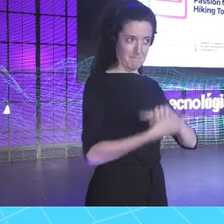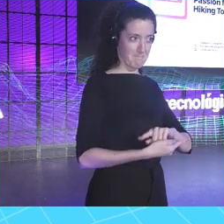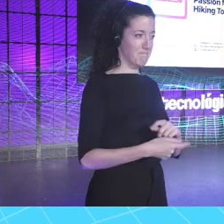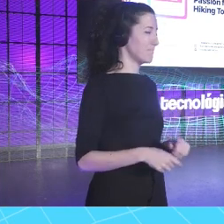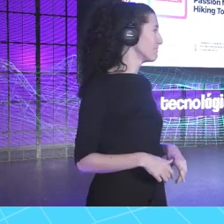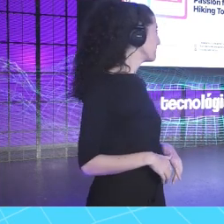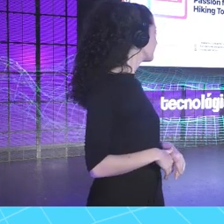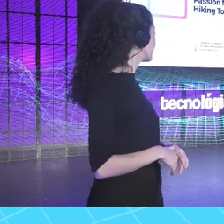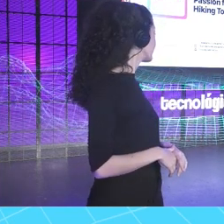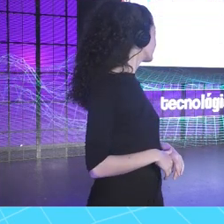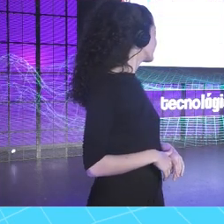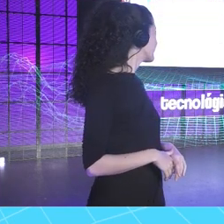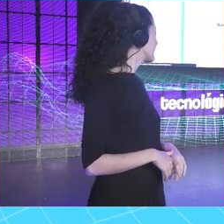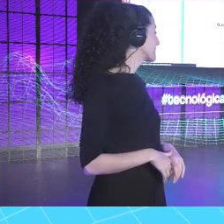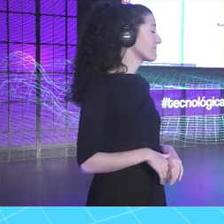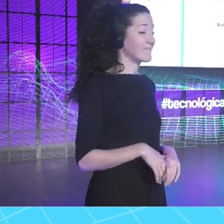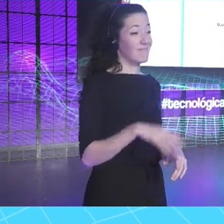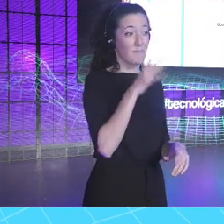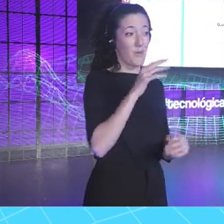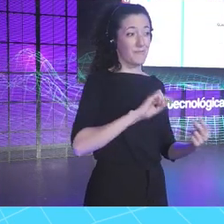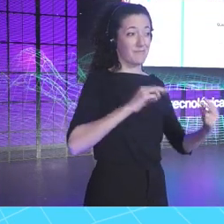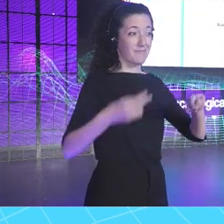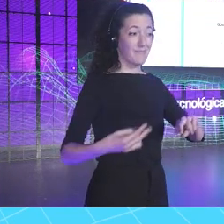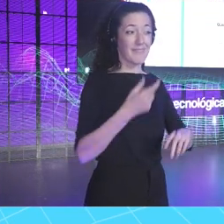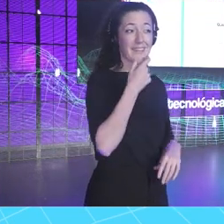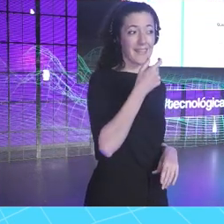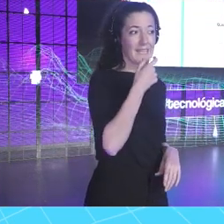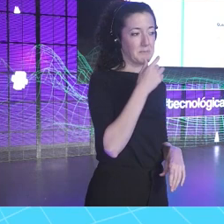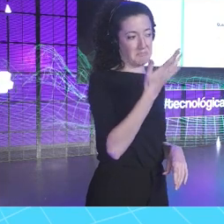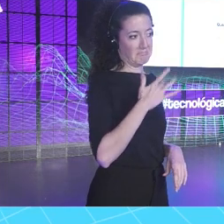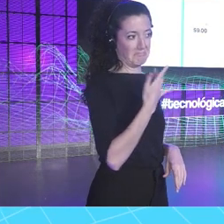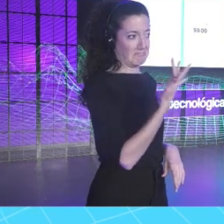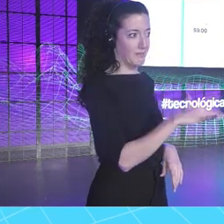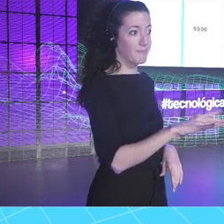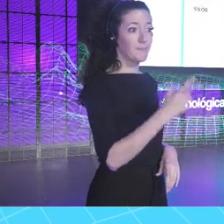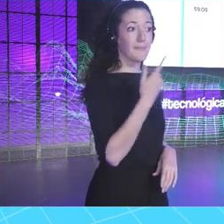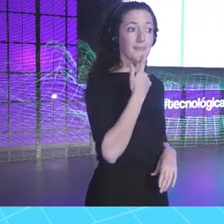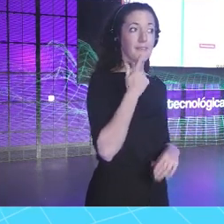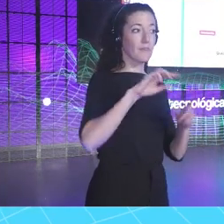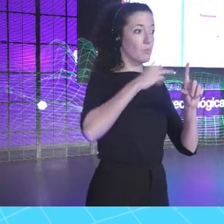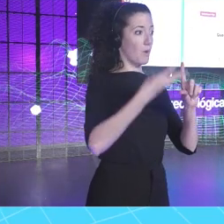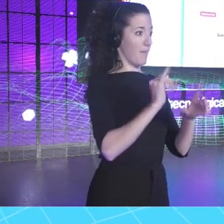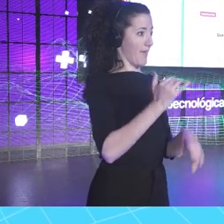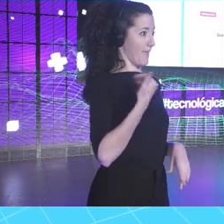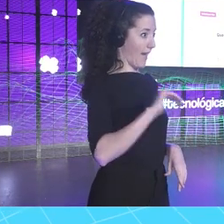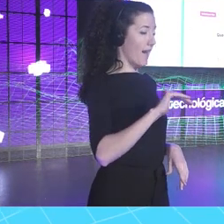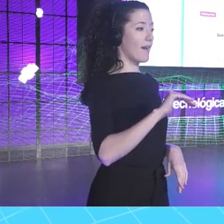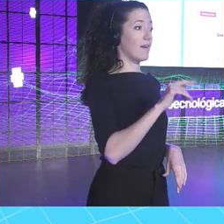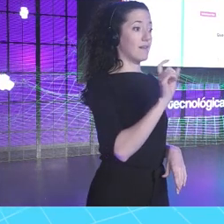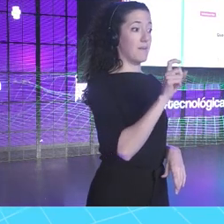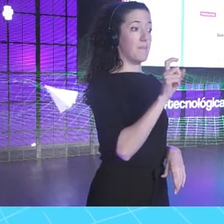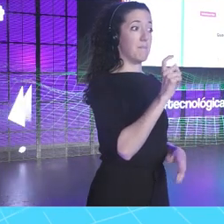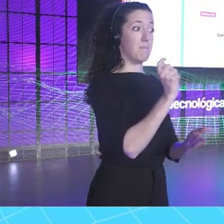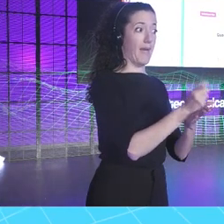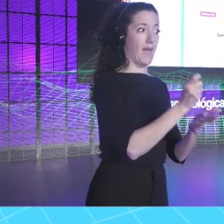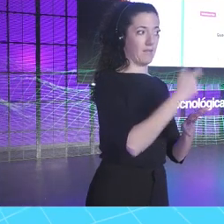al pasar al inglés pero no pasa nada se lo perdonamos Vale entonces nos dice que la web ya está Dice que paguemos como buen Catalán Busco el botón de